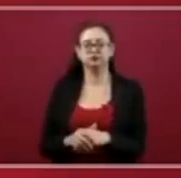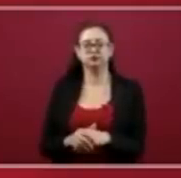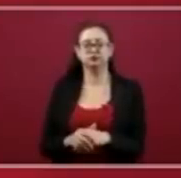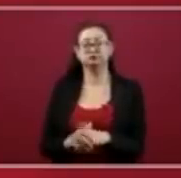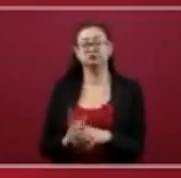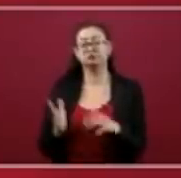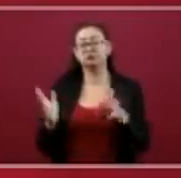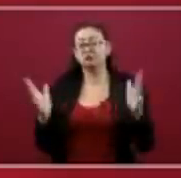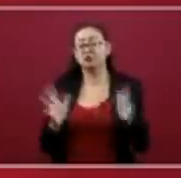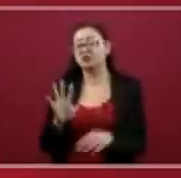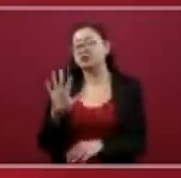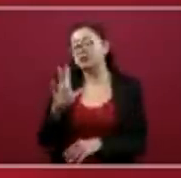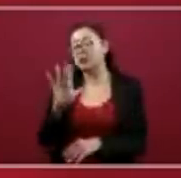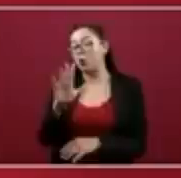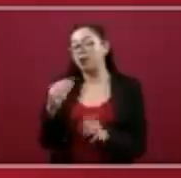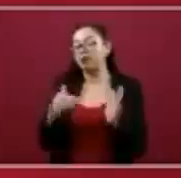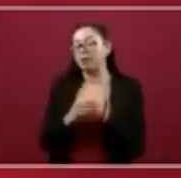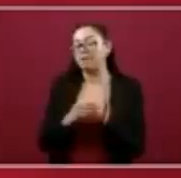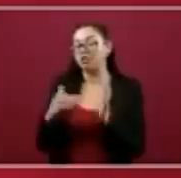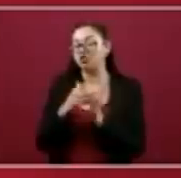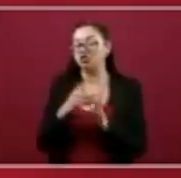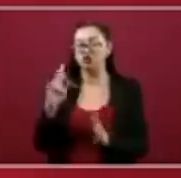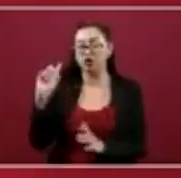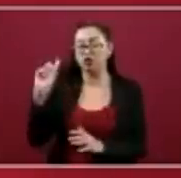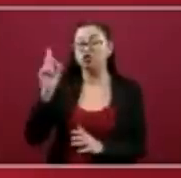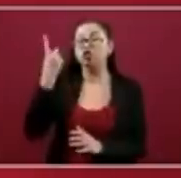cuando mucho 50 millones de dólares